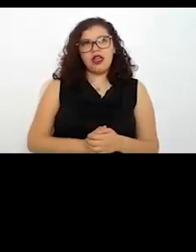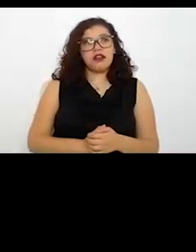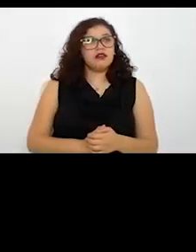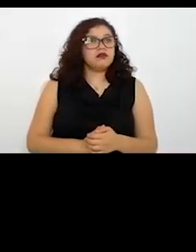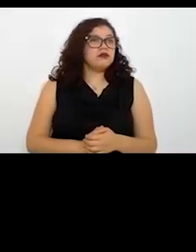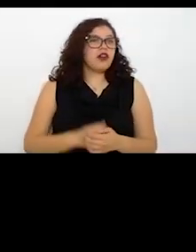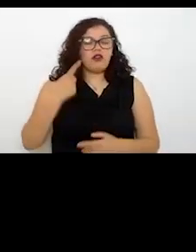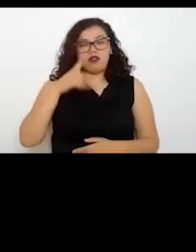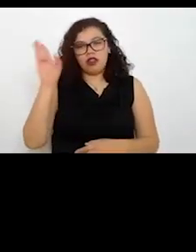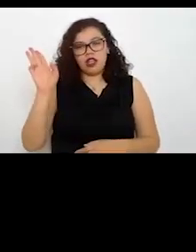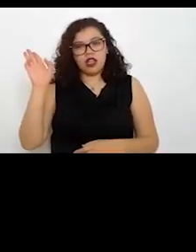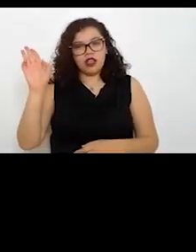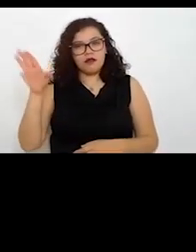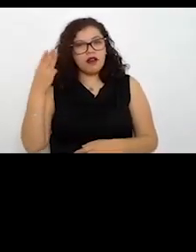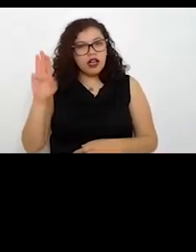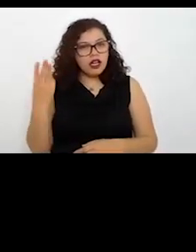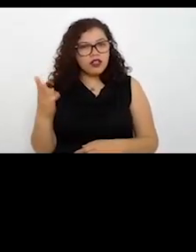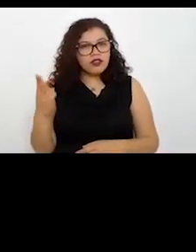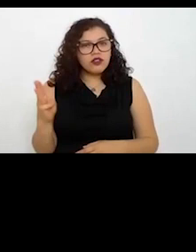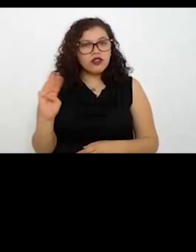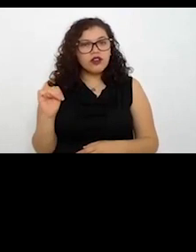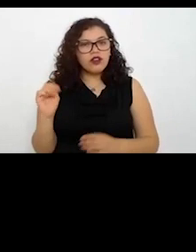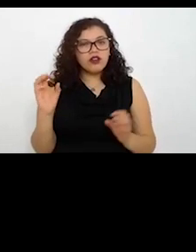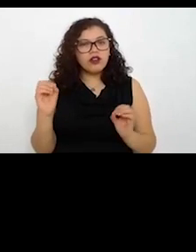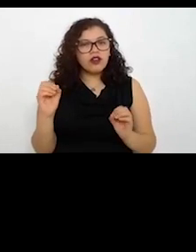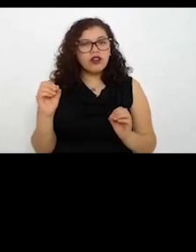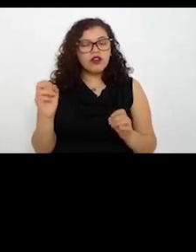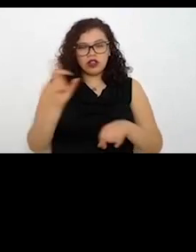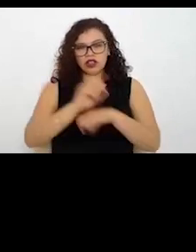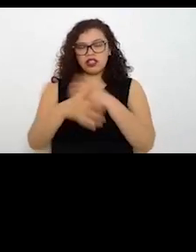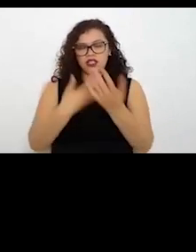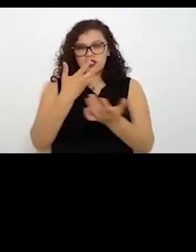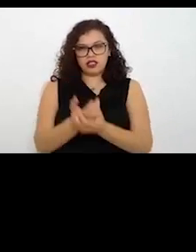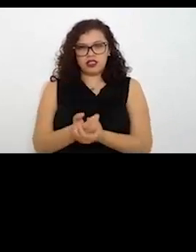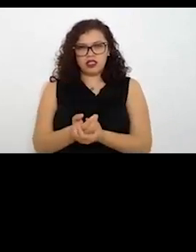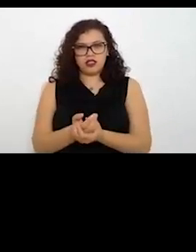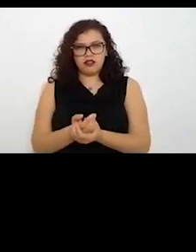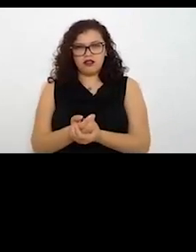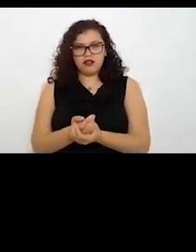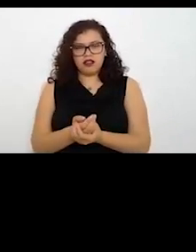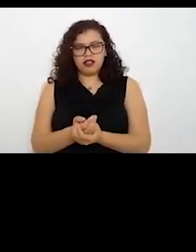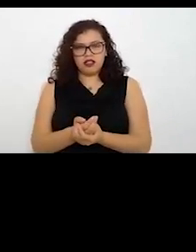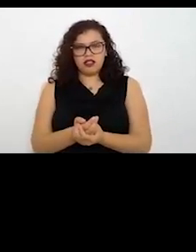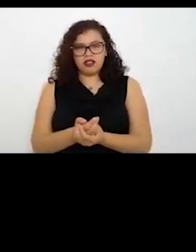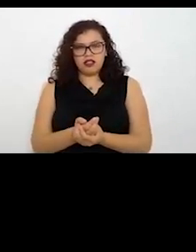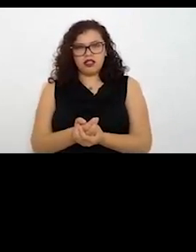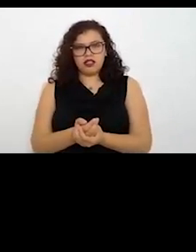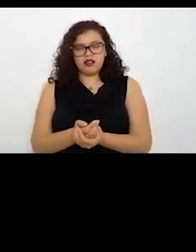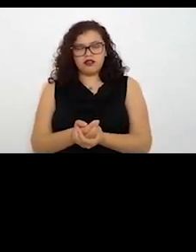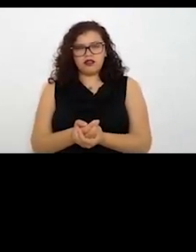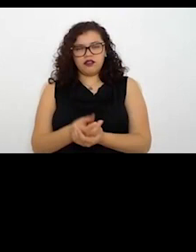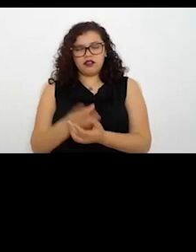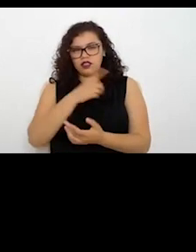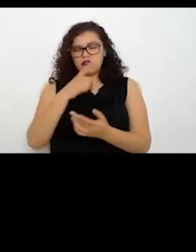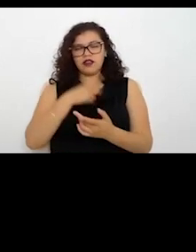1 de mayo o en algún día que es de descanso oficial o es un día inhábil, pues se tendrá que pagar entonces al día